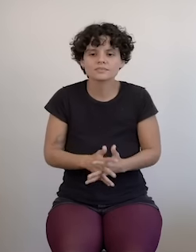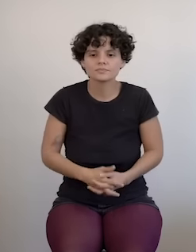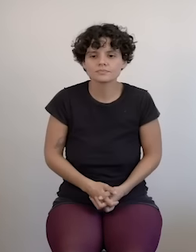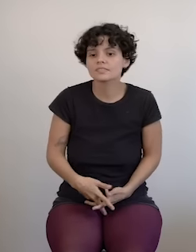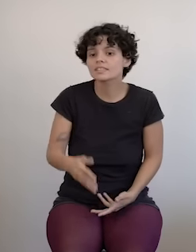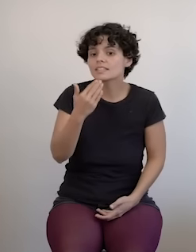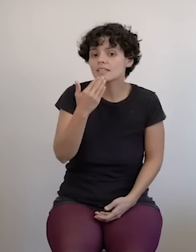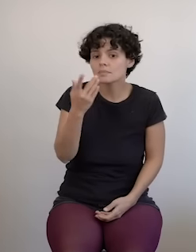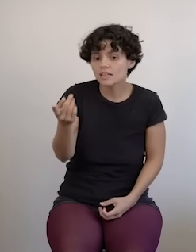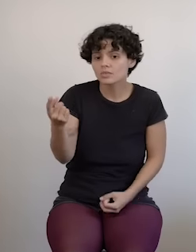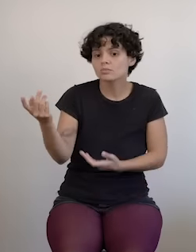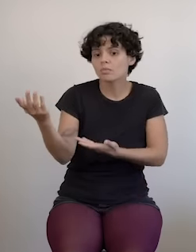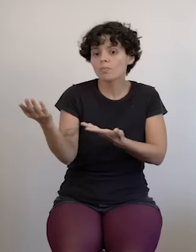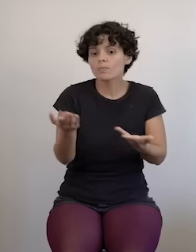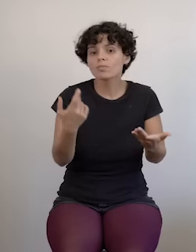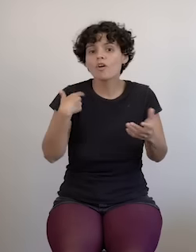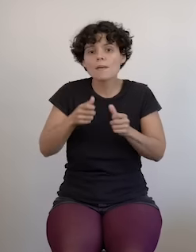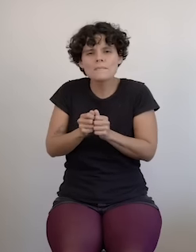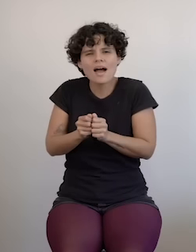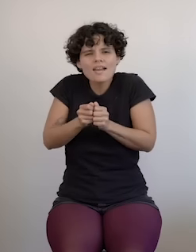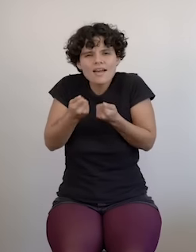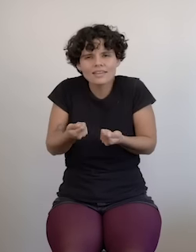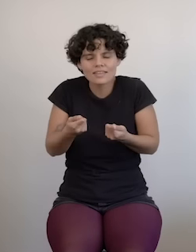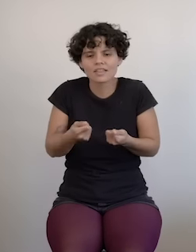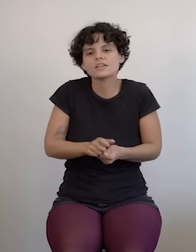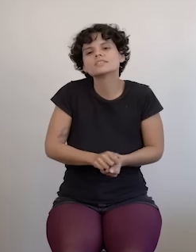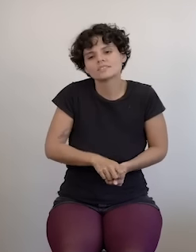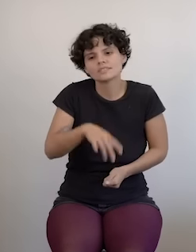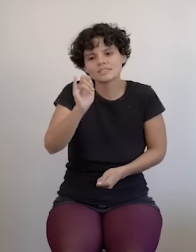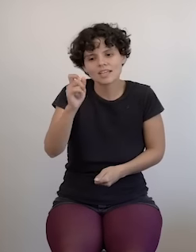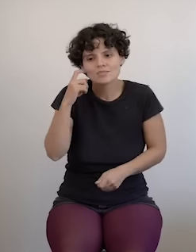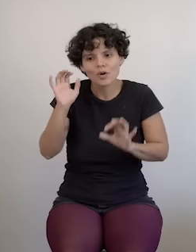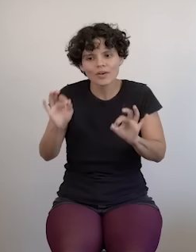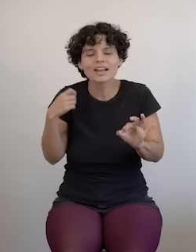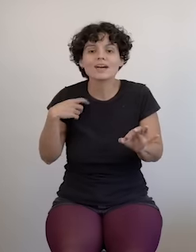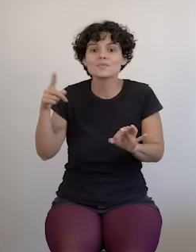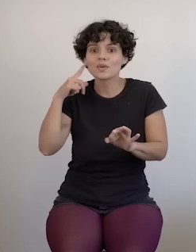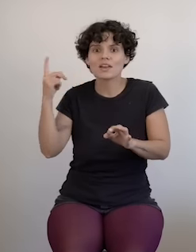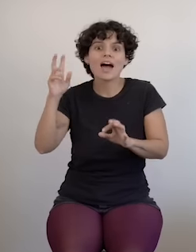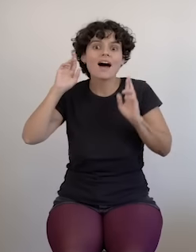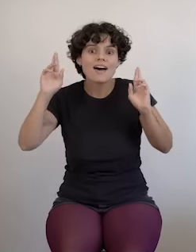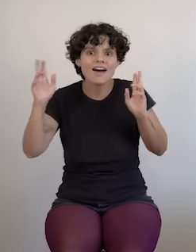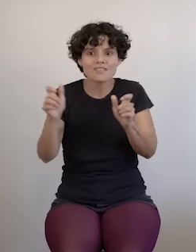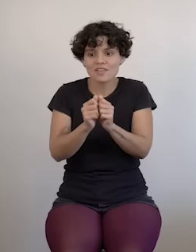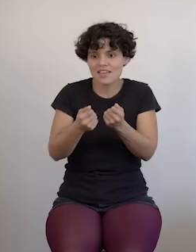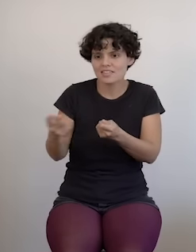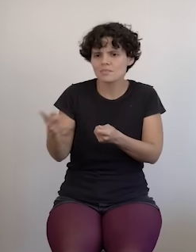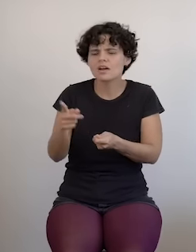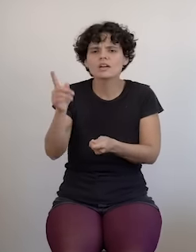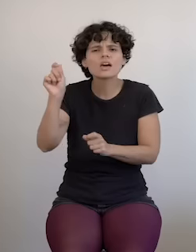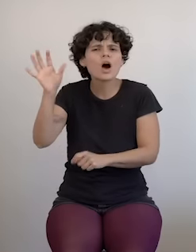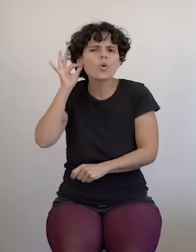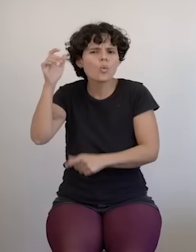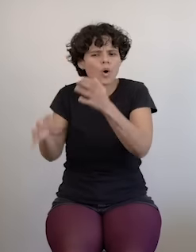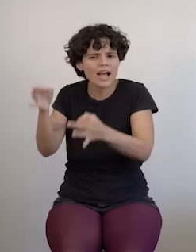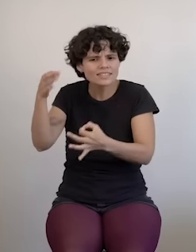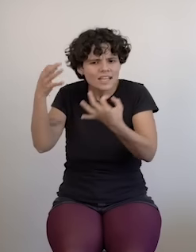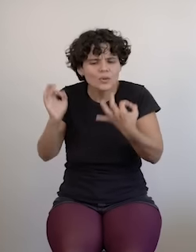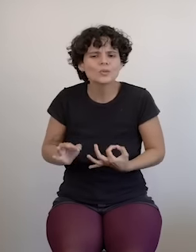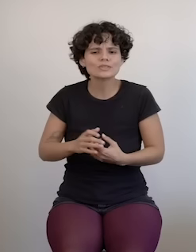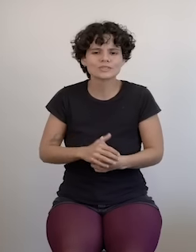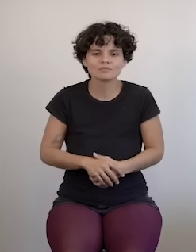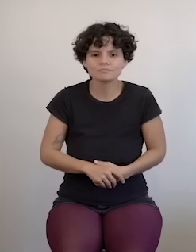estar acá. Y más encima trajiste la marraqueta de Master G. Sí, estamos en Master G, me pasó la jueza, todas las señales, está guay. Dígame que me mande 10